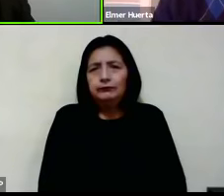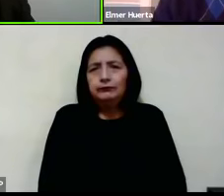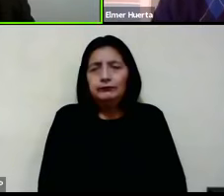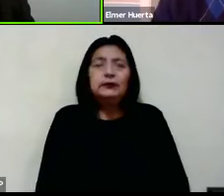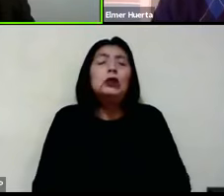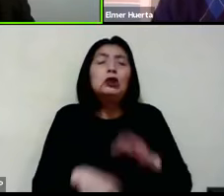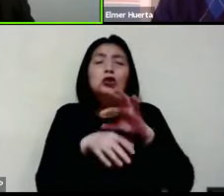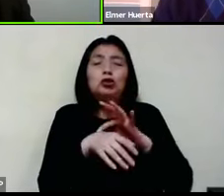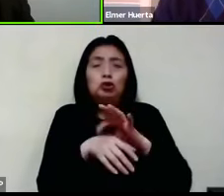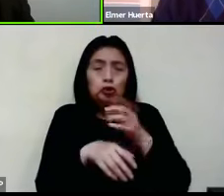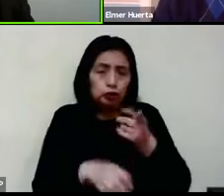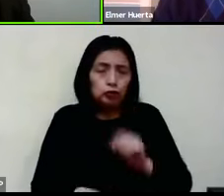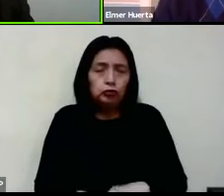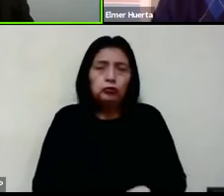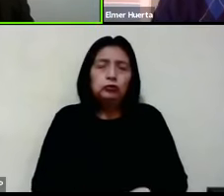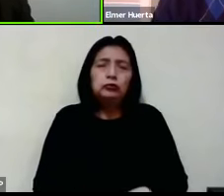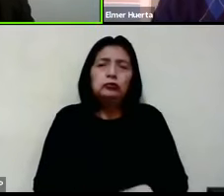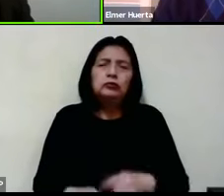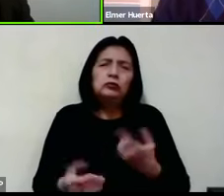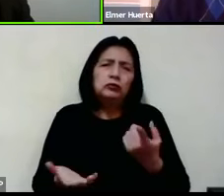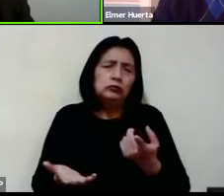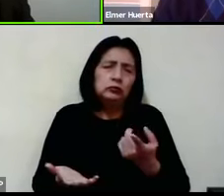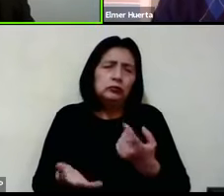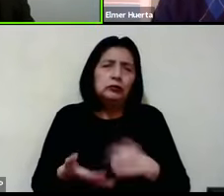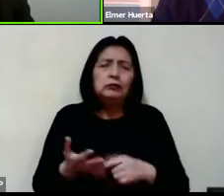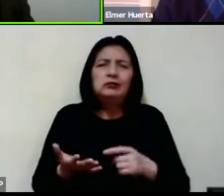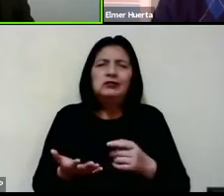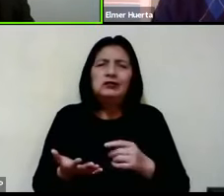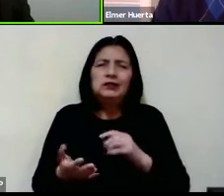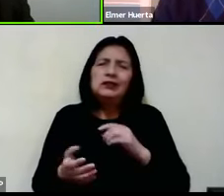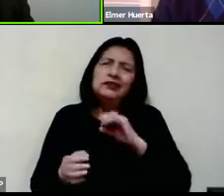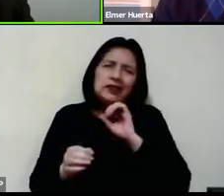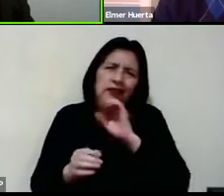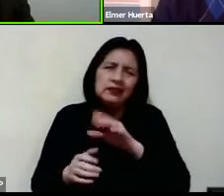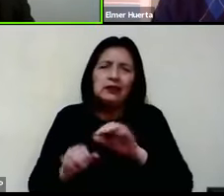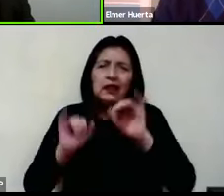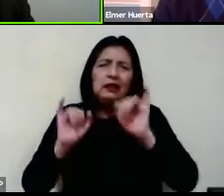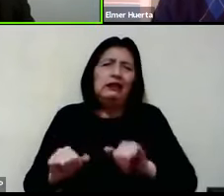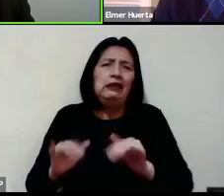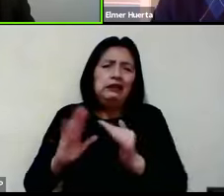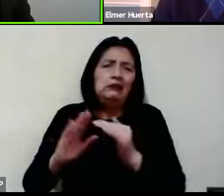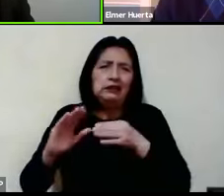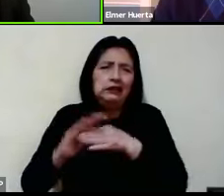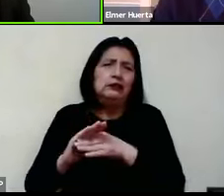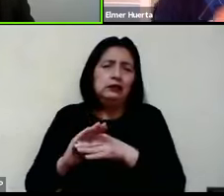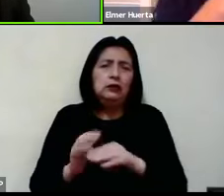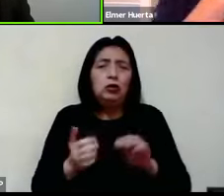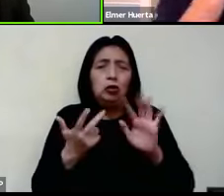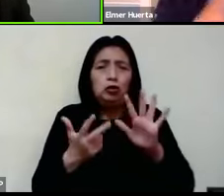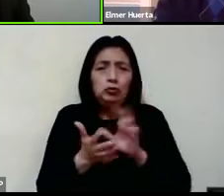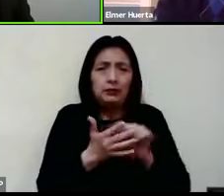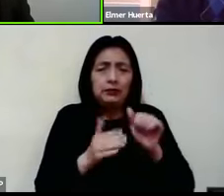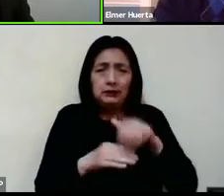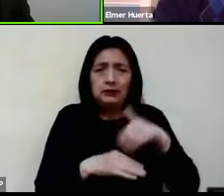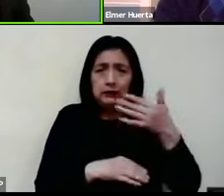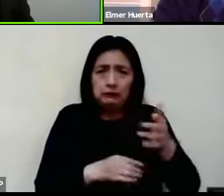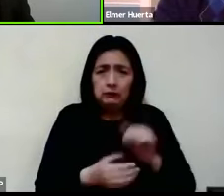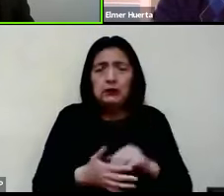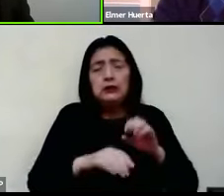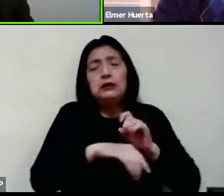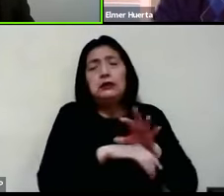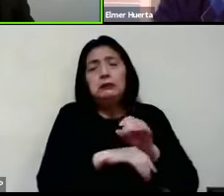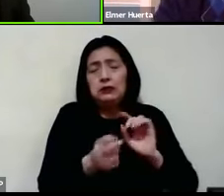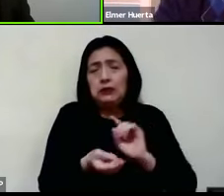Doctor Huerta, el lema se repite o que se repetía, quédate en casa. 8 meses después, ¿la recomendación